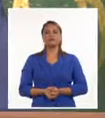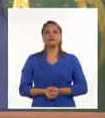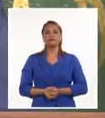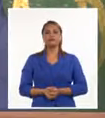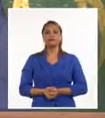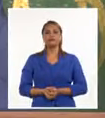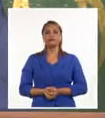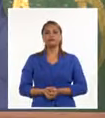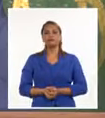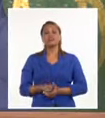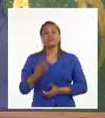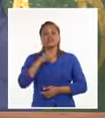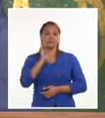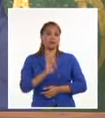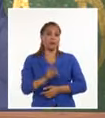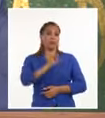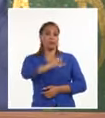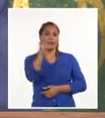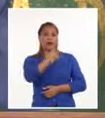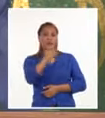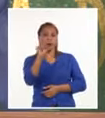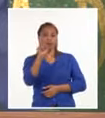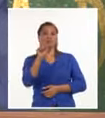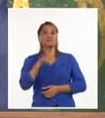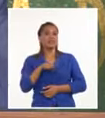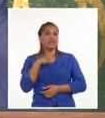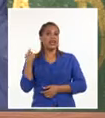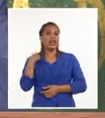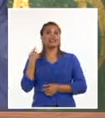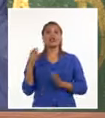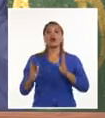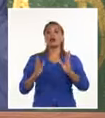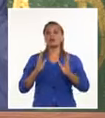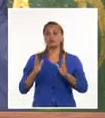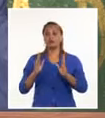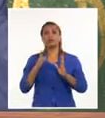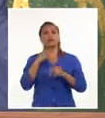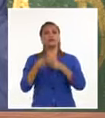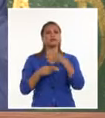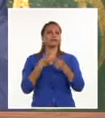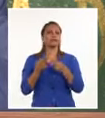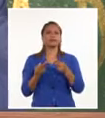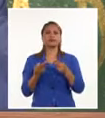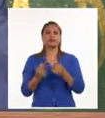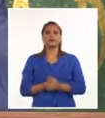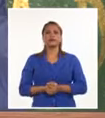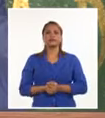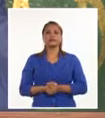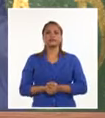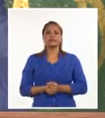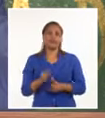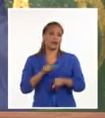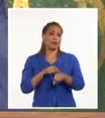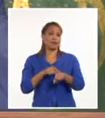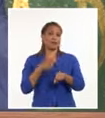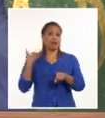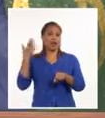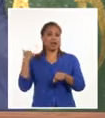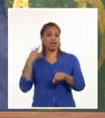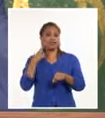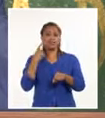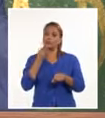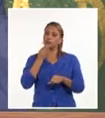como esos logros, solamente este año, les decía, hemos creado algo que en ese momento era